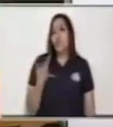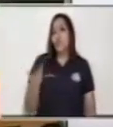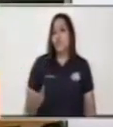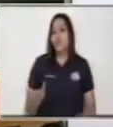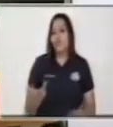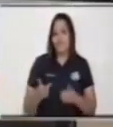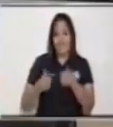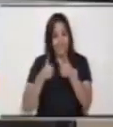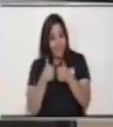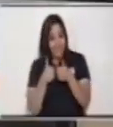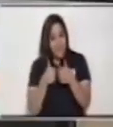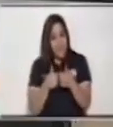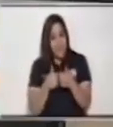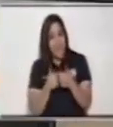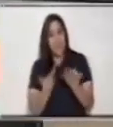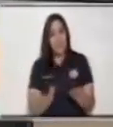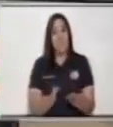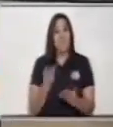Muy bien.